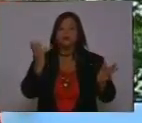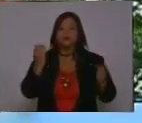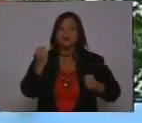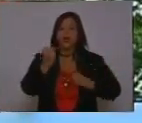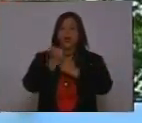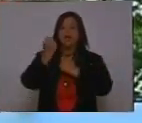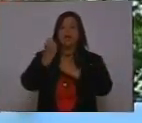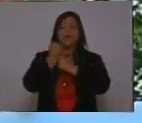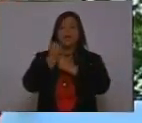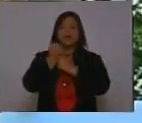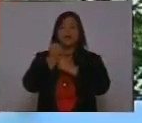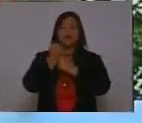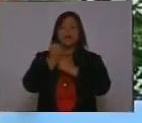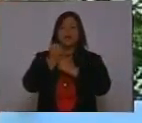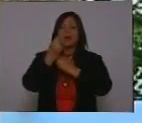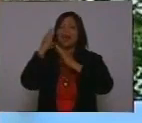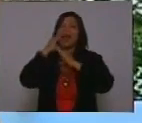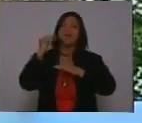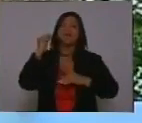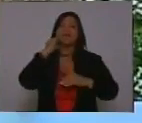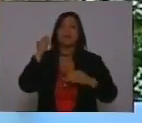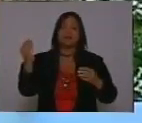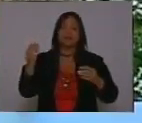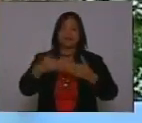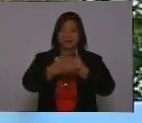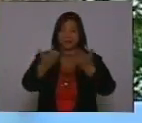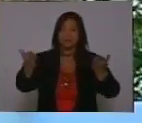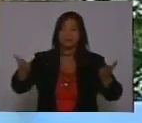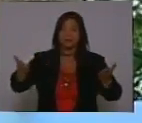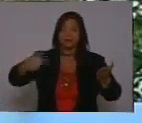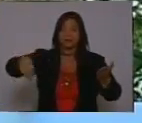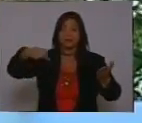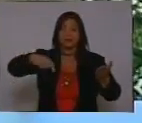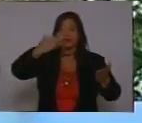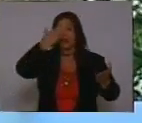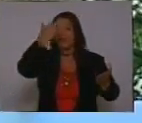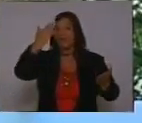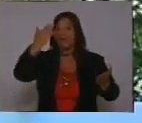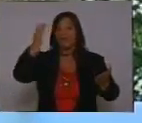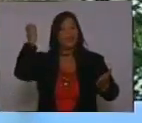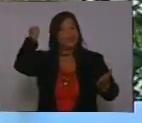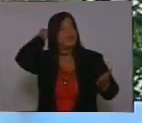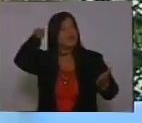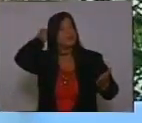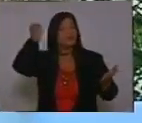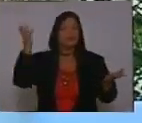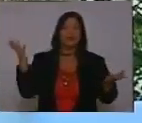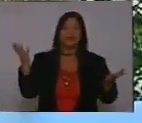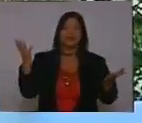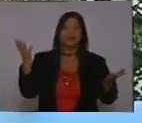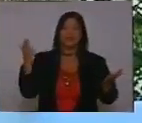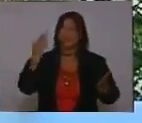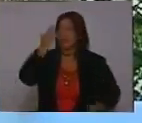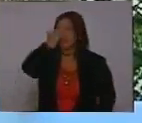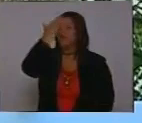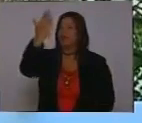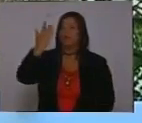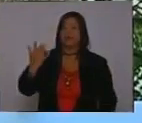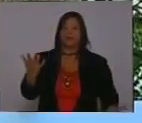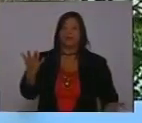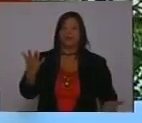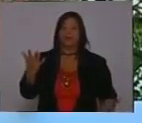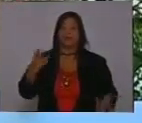apoyo de los que tienen más experiencia. Hoy estamos frente a Francisco de Miranda, frente al